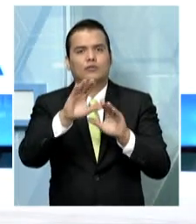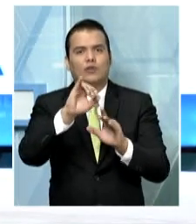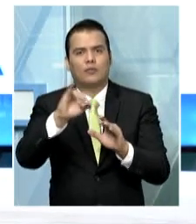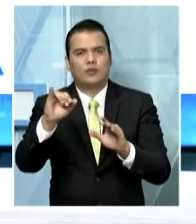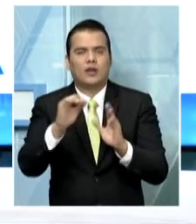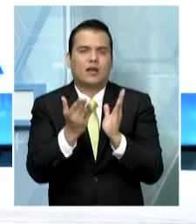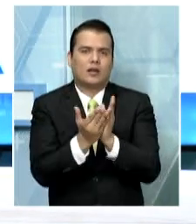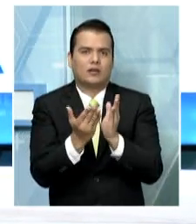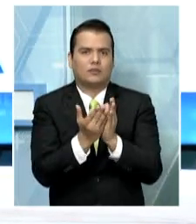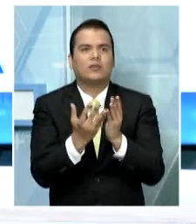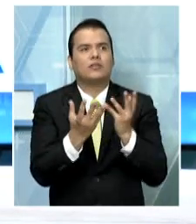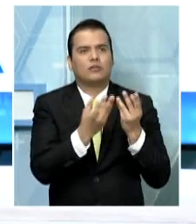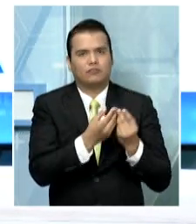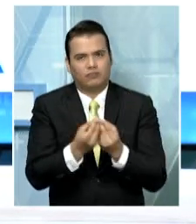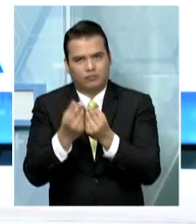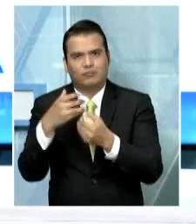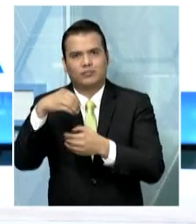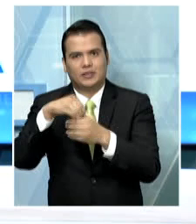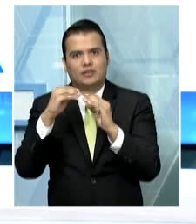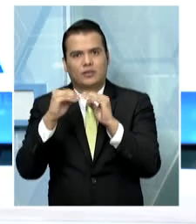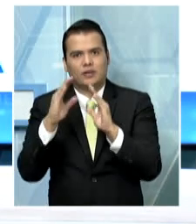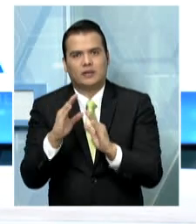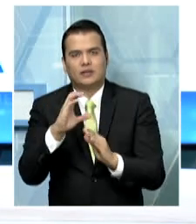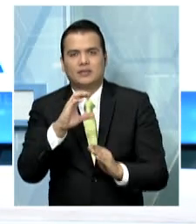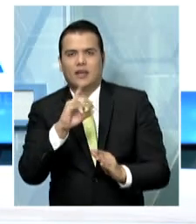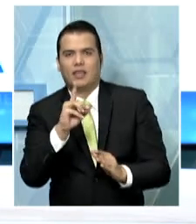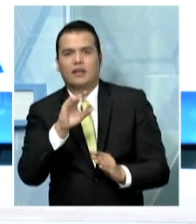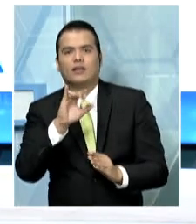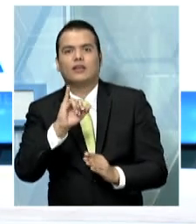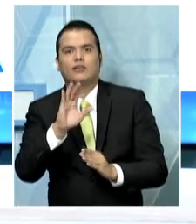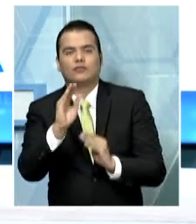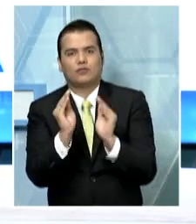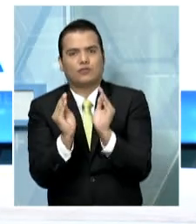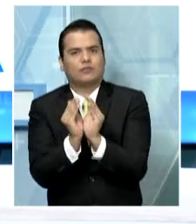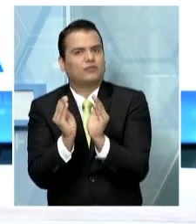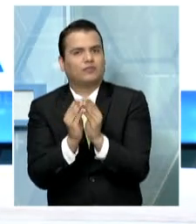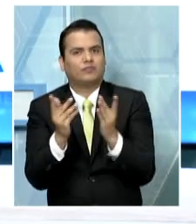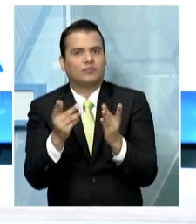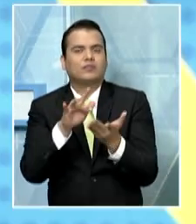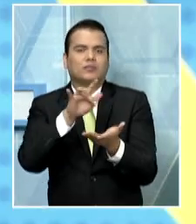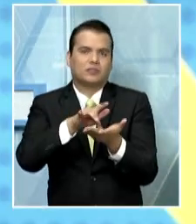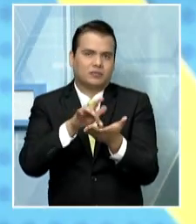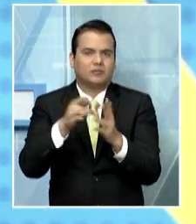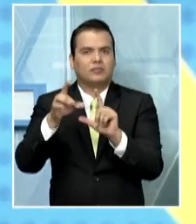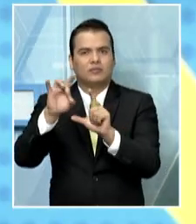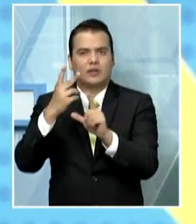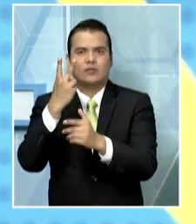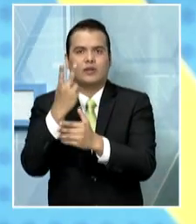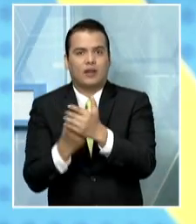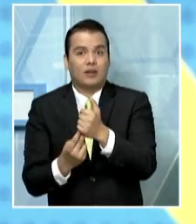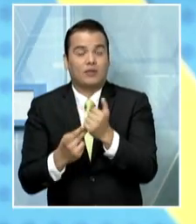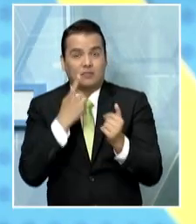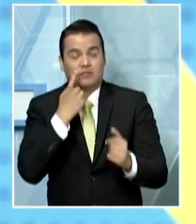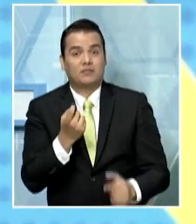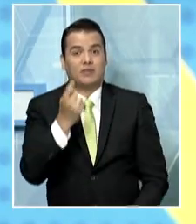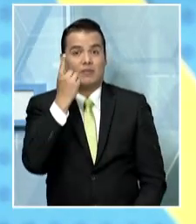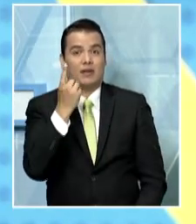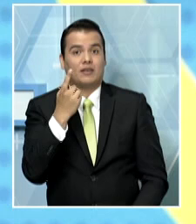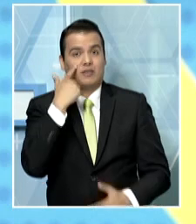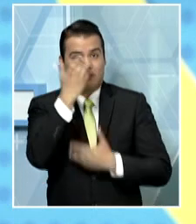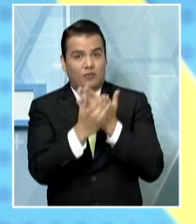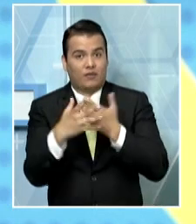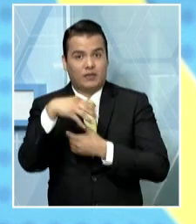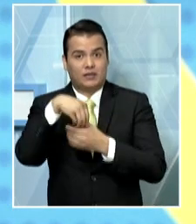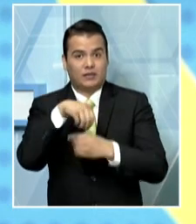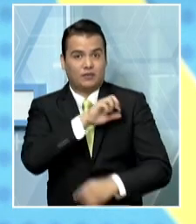a un centro de desarrollo infantil del ICBF bajo la modalidad de alternancia. Este es el primer piloto que se pone en